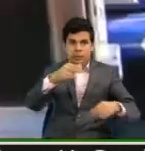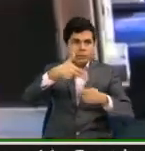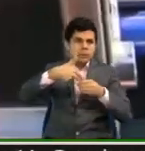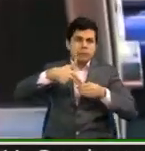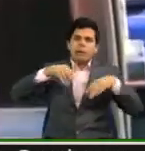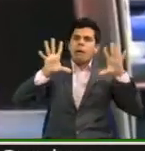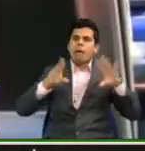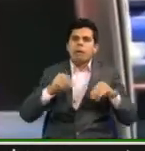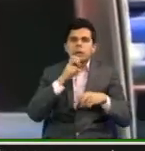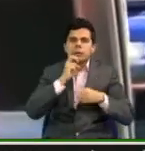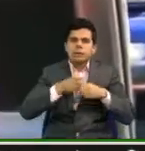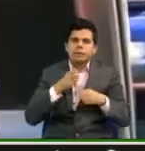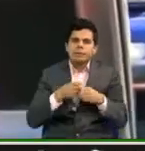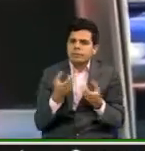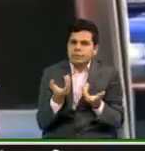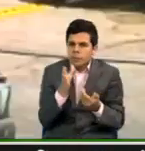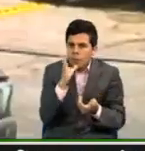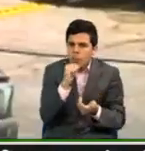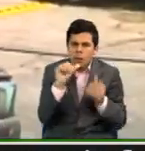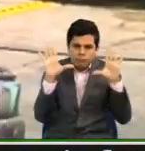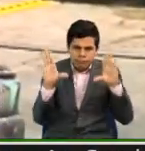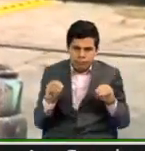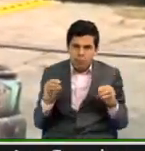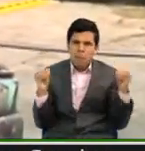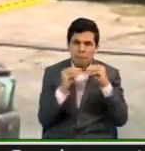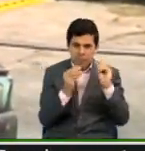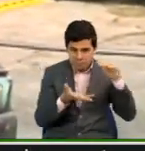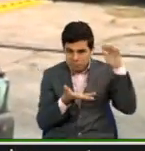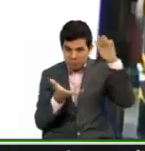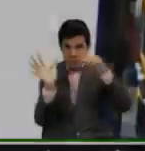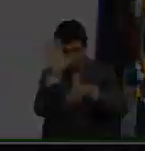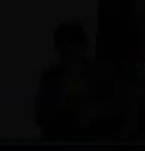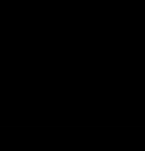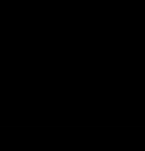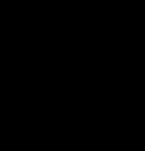y esto se le suma el cupo designado para esta región del país y su verdadera oferta.